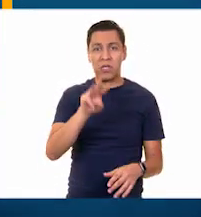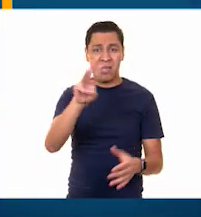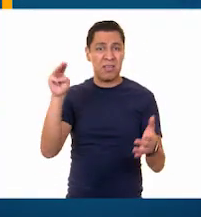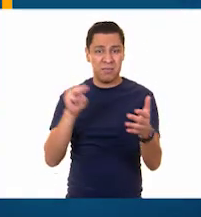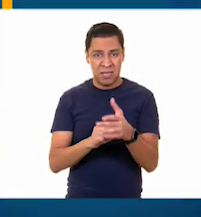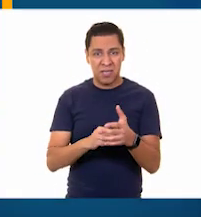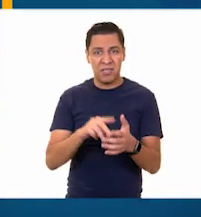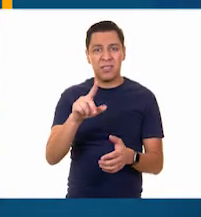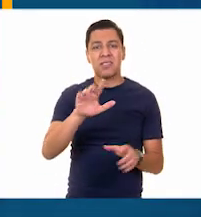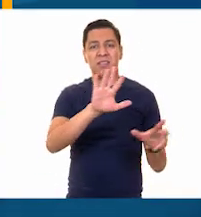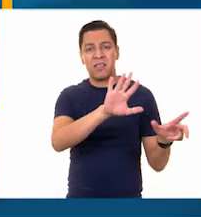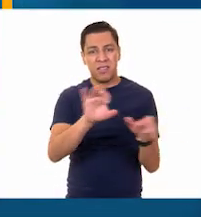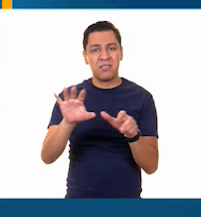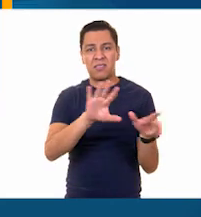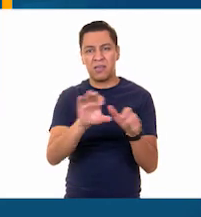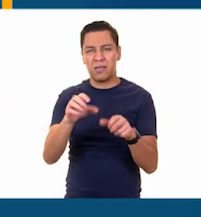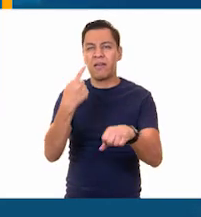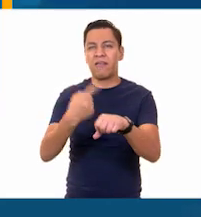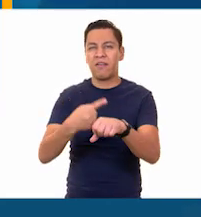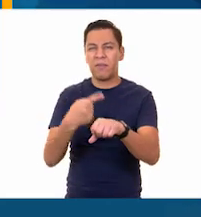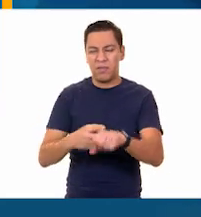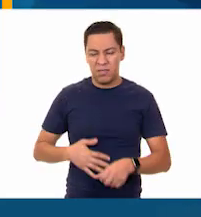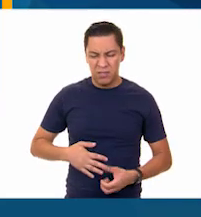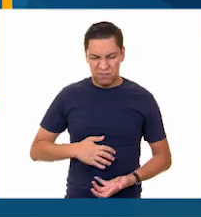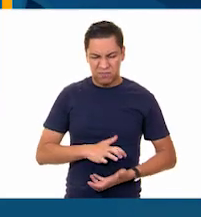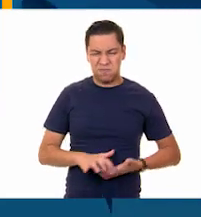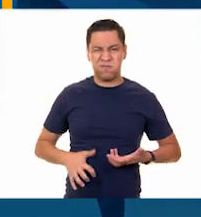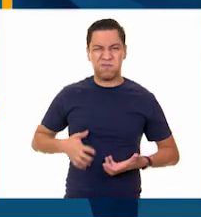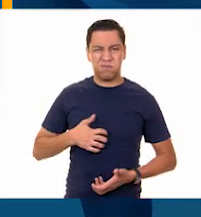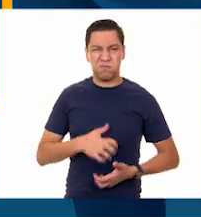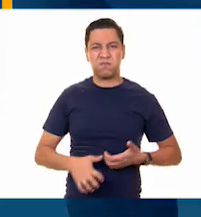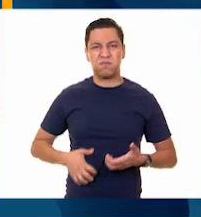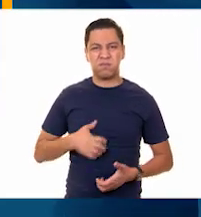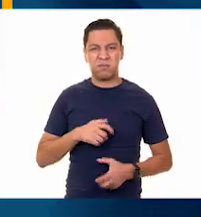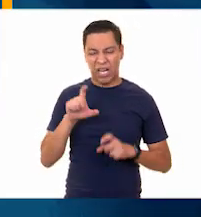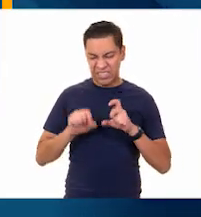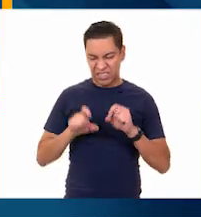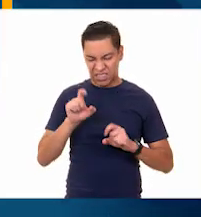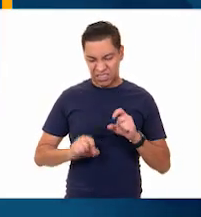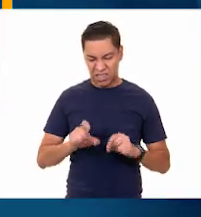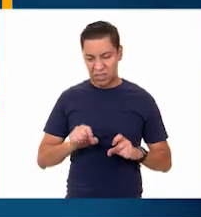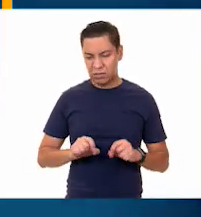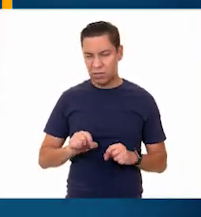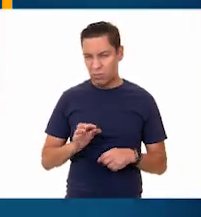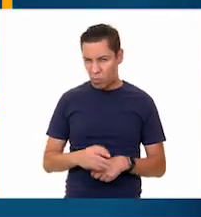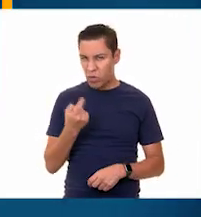3.754 personas debido a enfermedades gastrointestinales y se calculó en